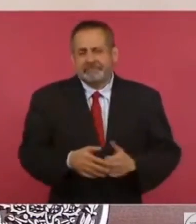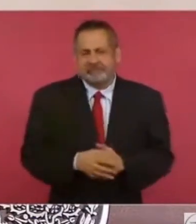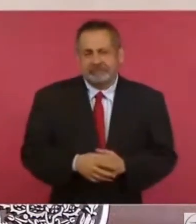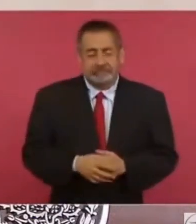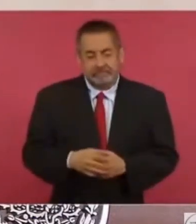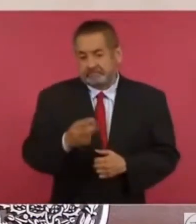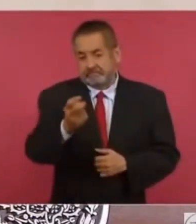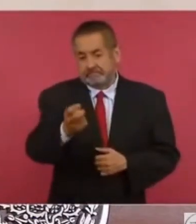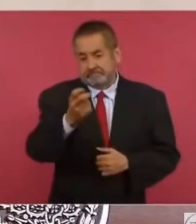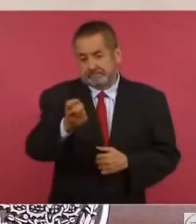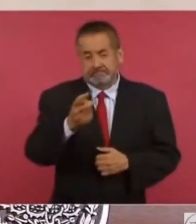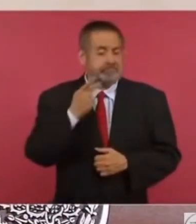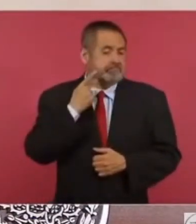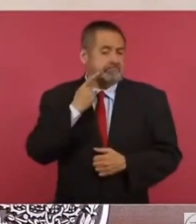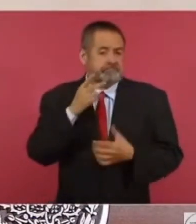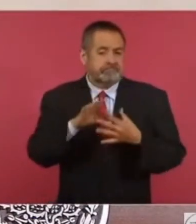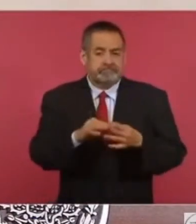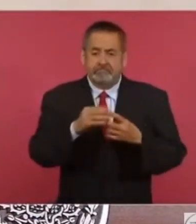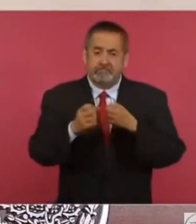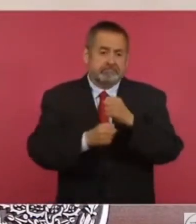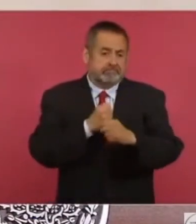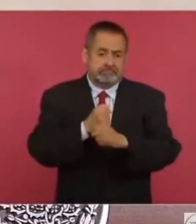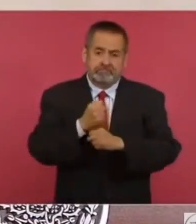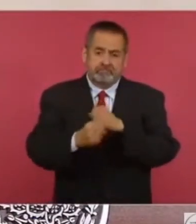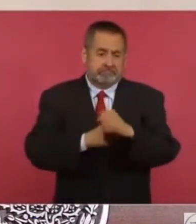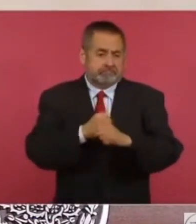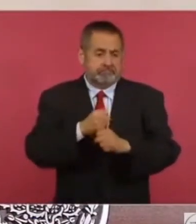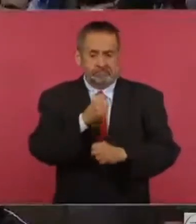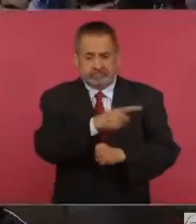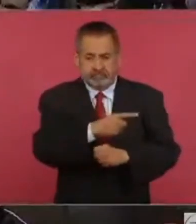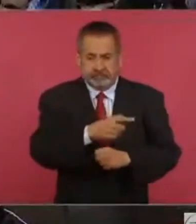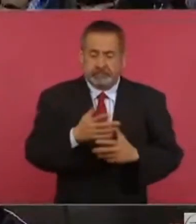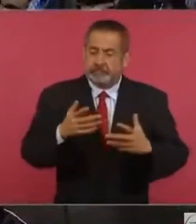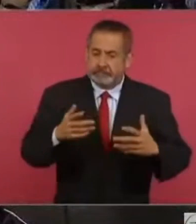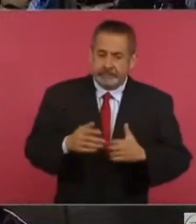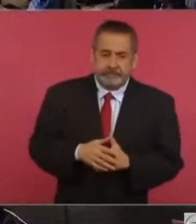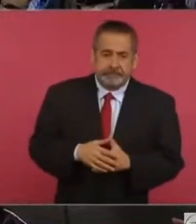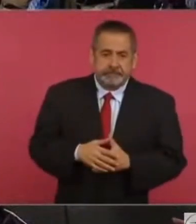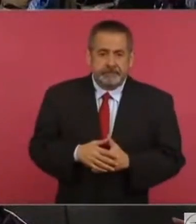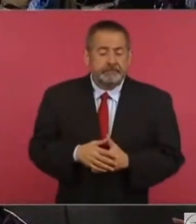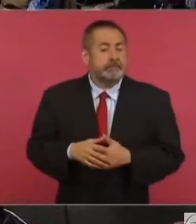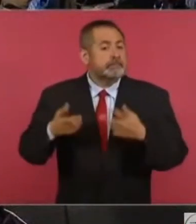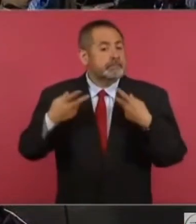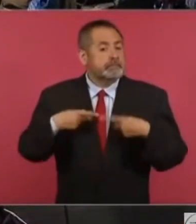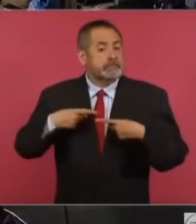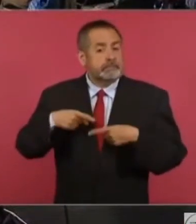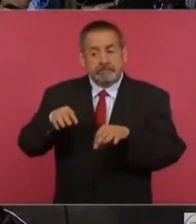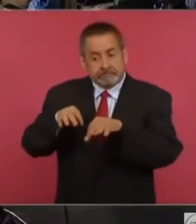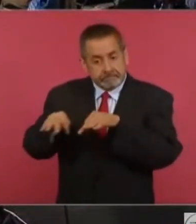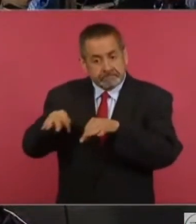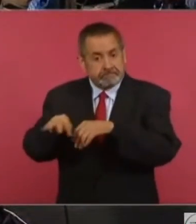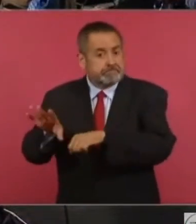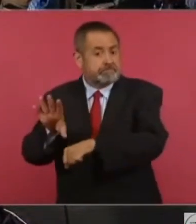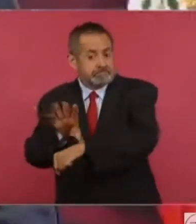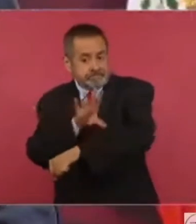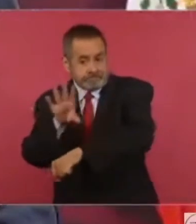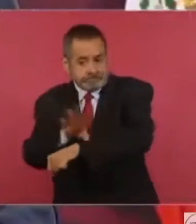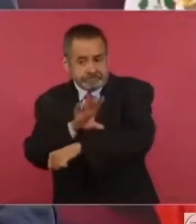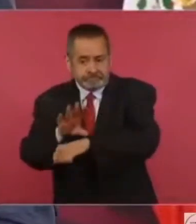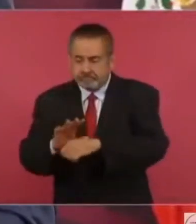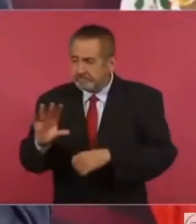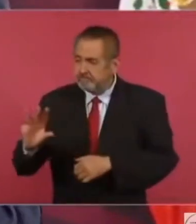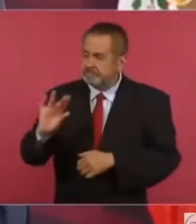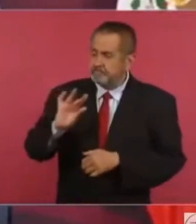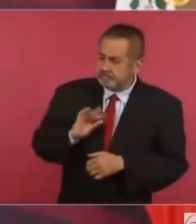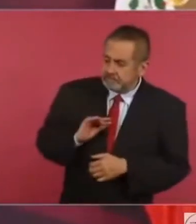Esa fue la política durante mucho tiempo. Todos los trabajadores electricistas nos plantearon